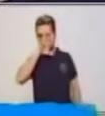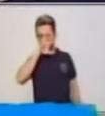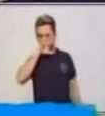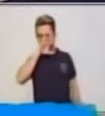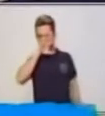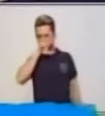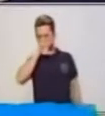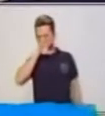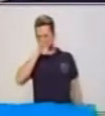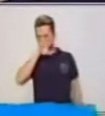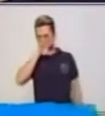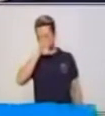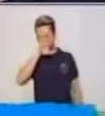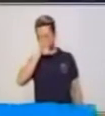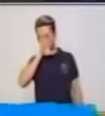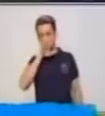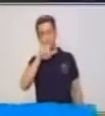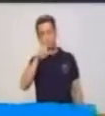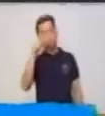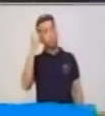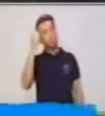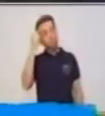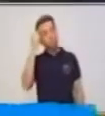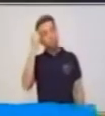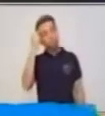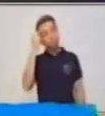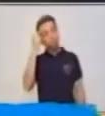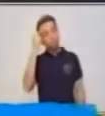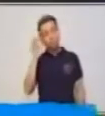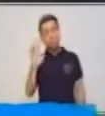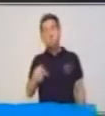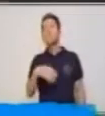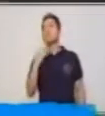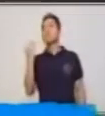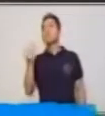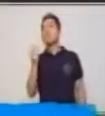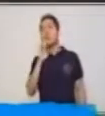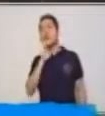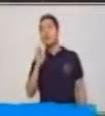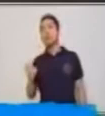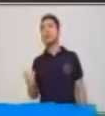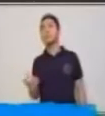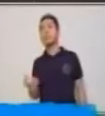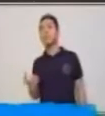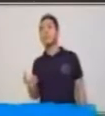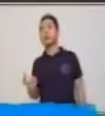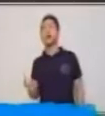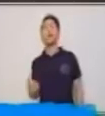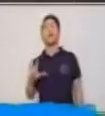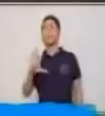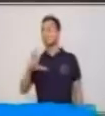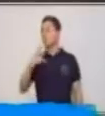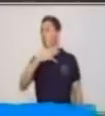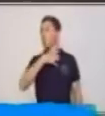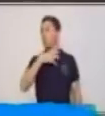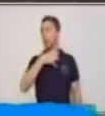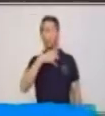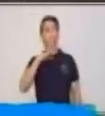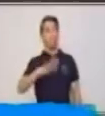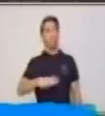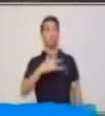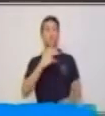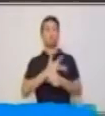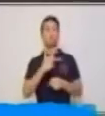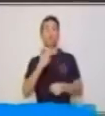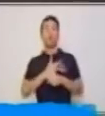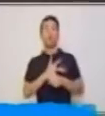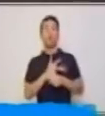La palabra coche es una palabra que es regional de Guatemala.